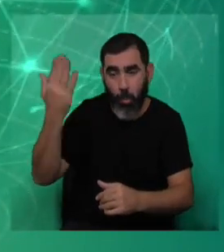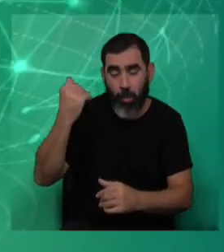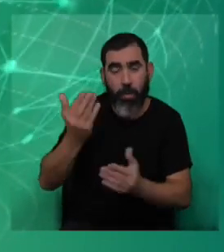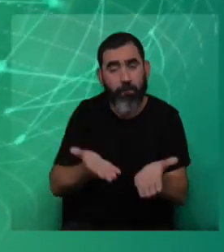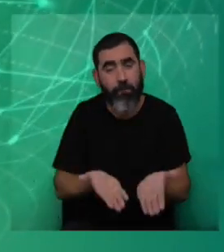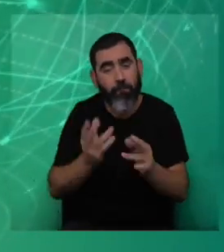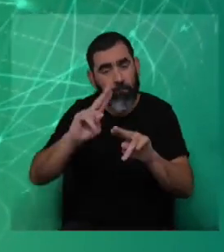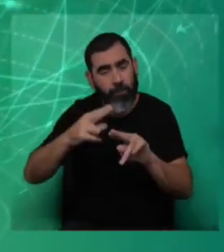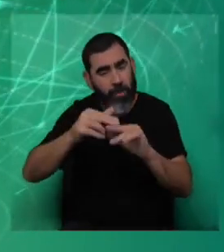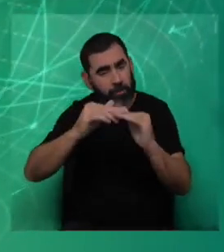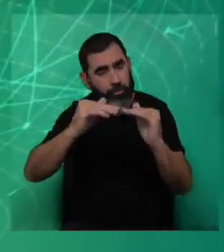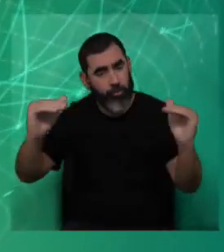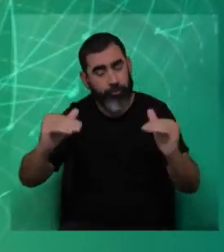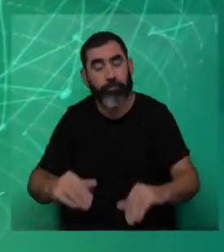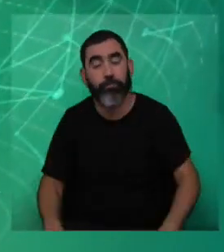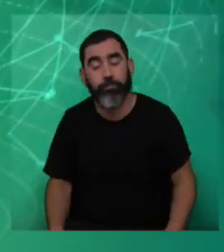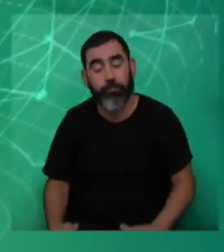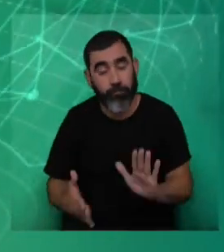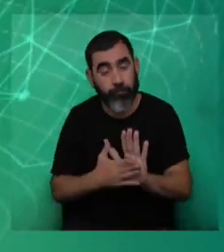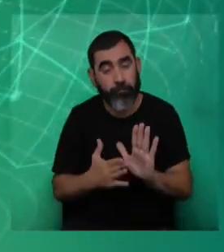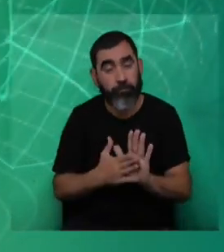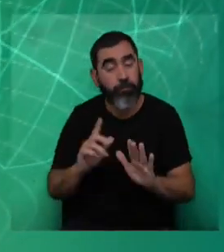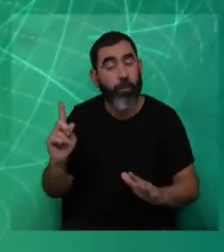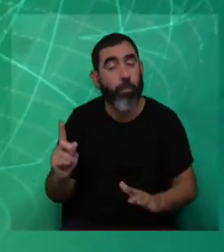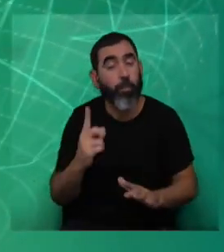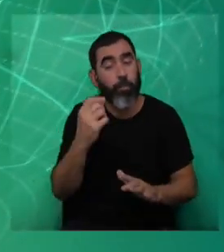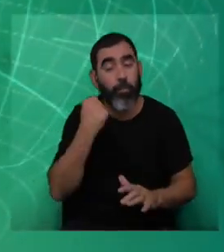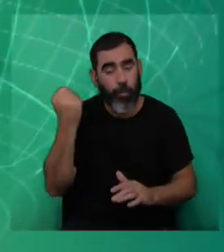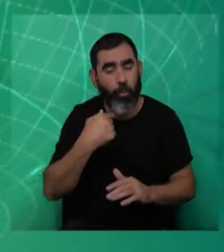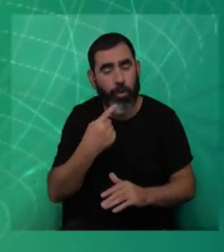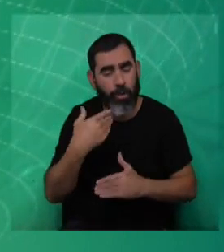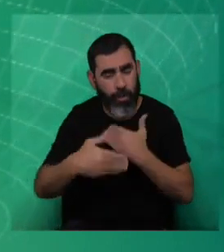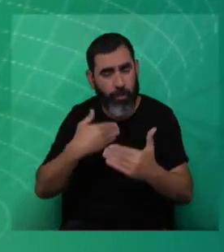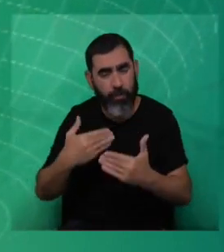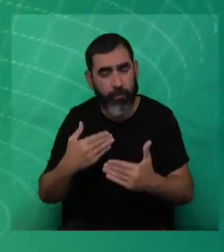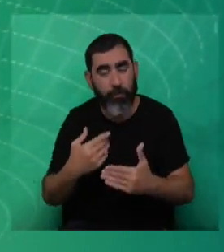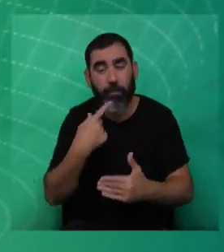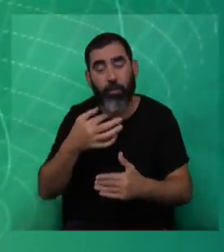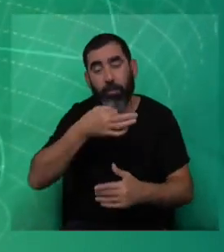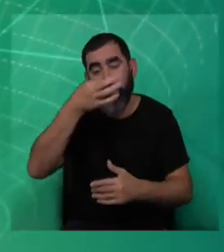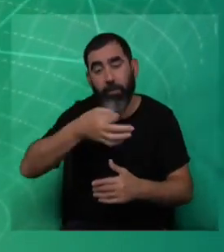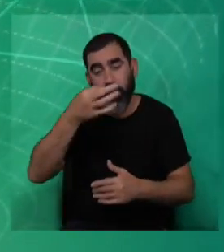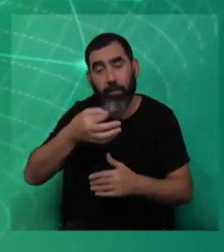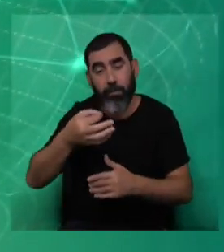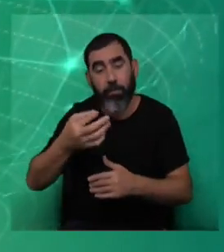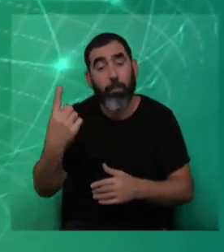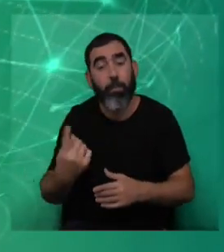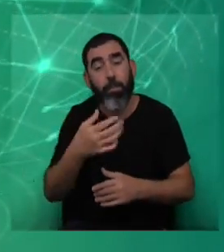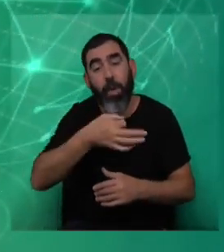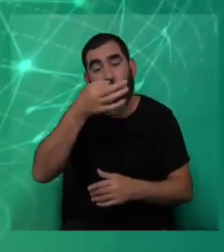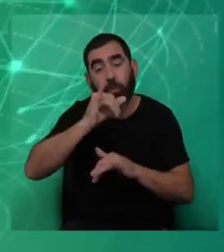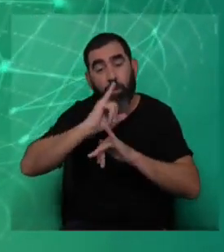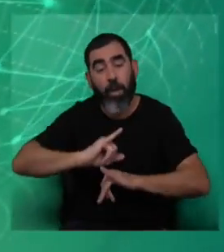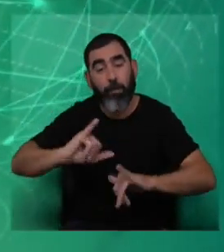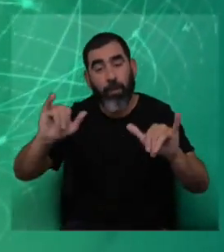inflación ha vuelto a la normalidad. Es la prueba de que nuestras prioridades están funcionando, aseguró en una declaración que convirtió en su primer acto de